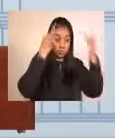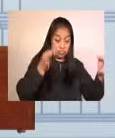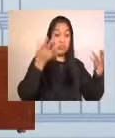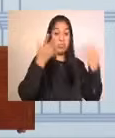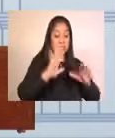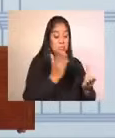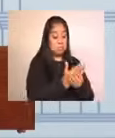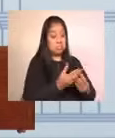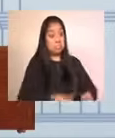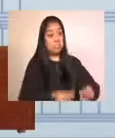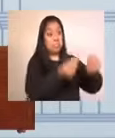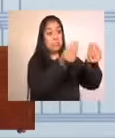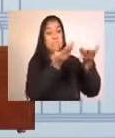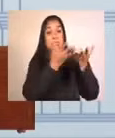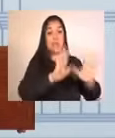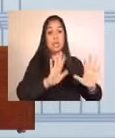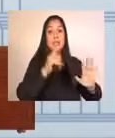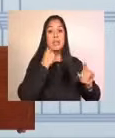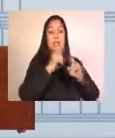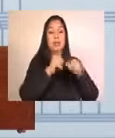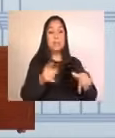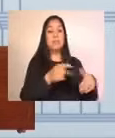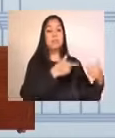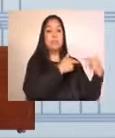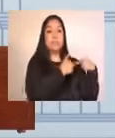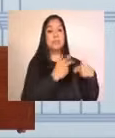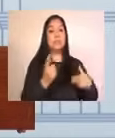recurrida por parte de los